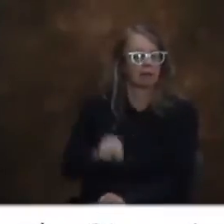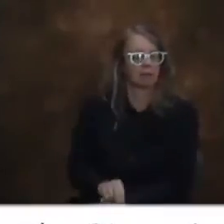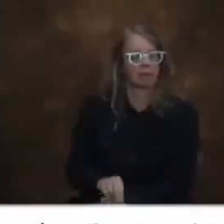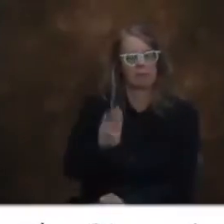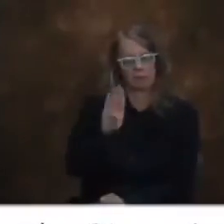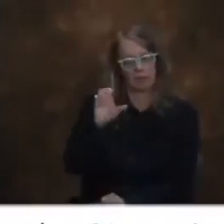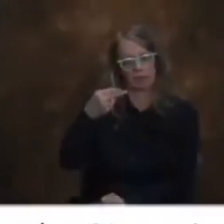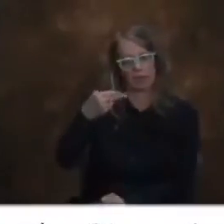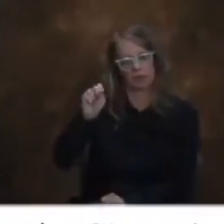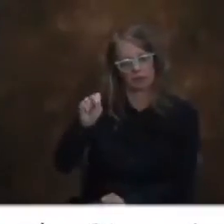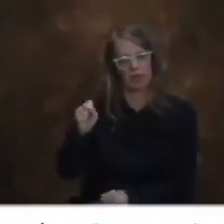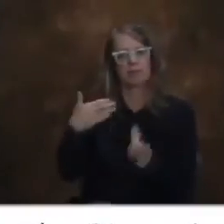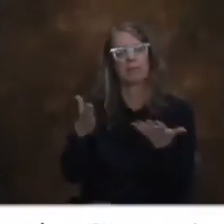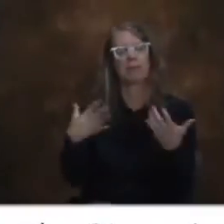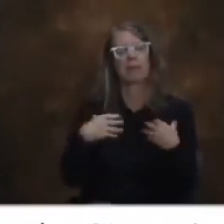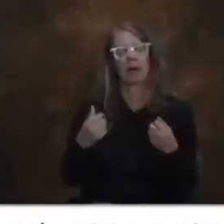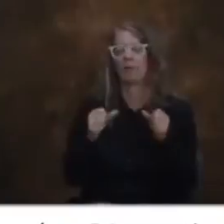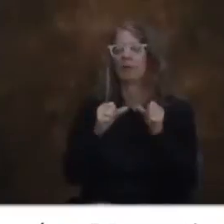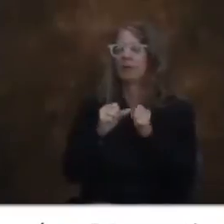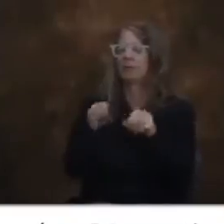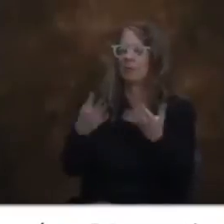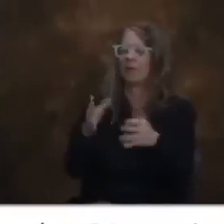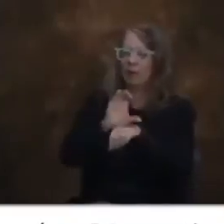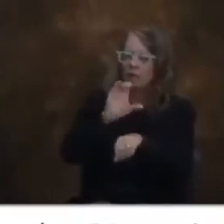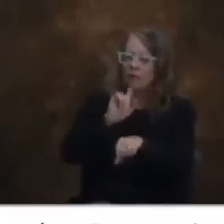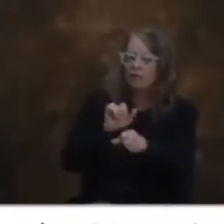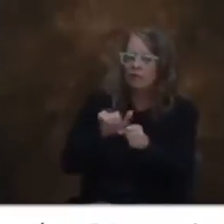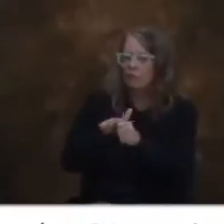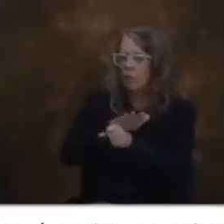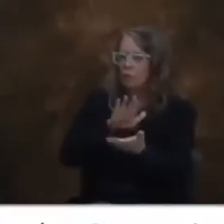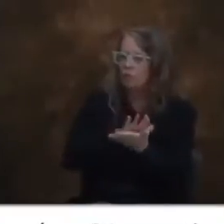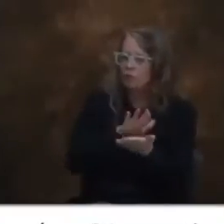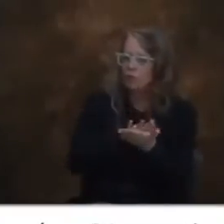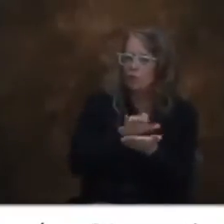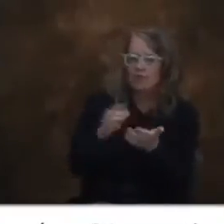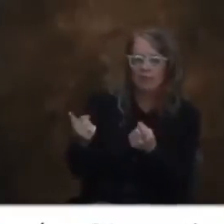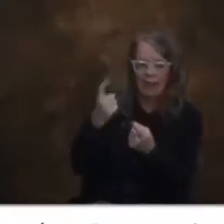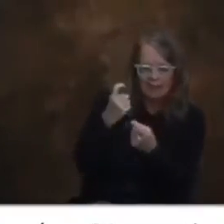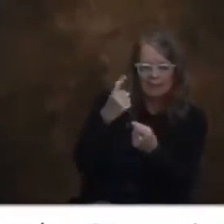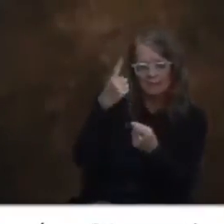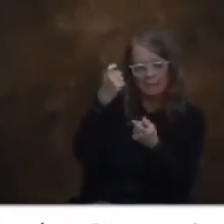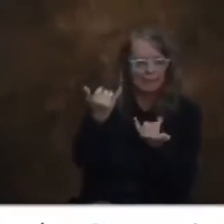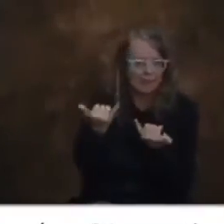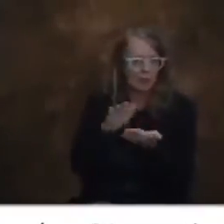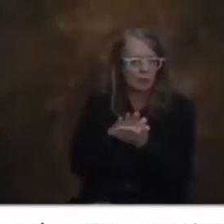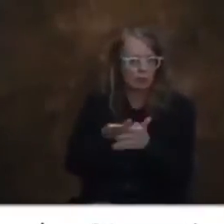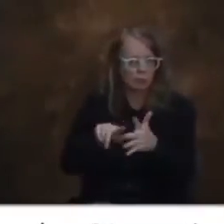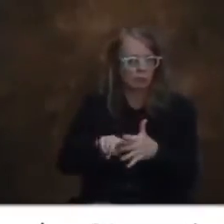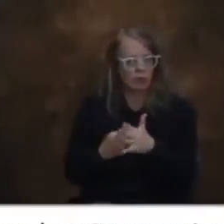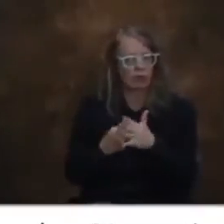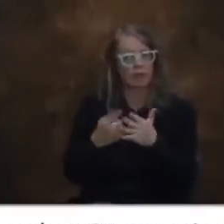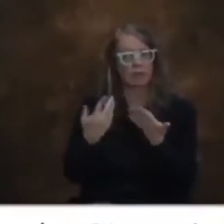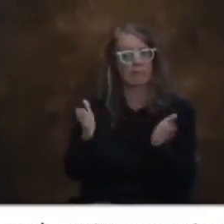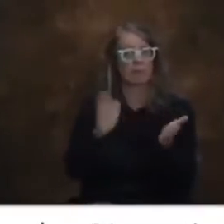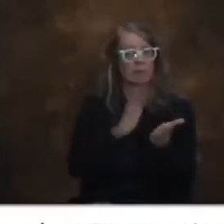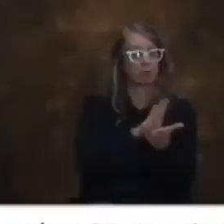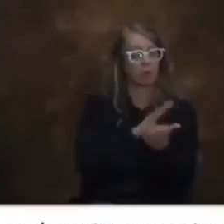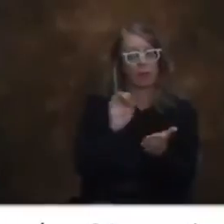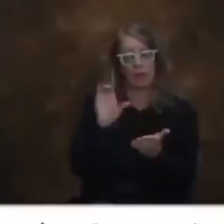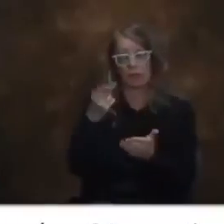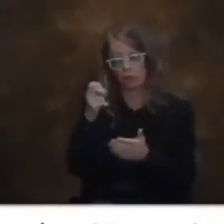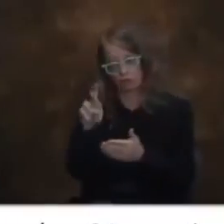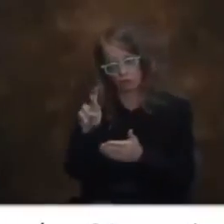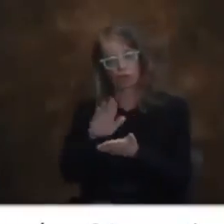el sector de salud pública del condado de bangkok sigue brindando consultas a nuestras escuelas locales ahora que la cual la escuela ya